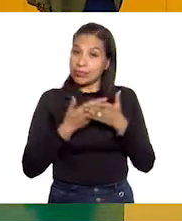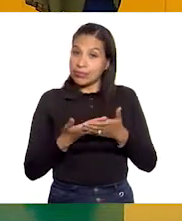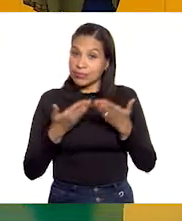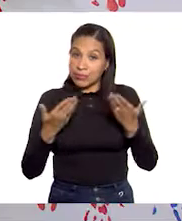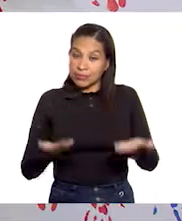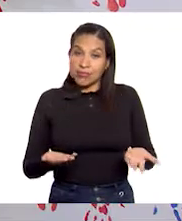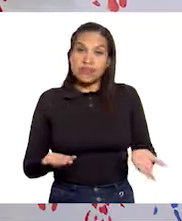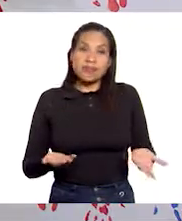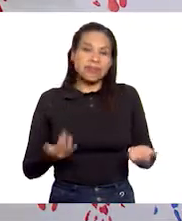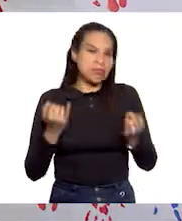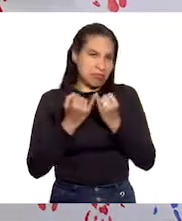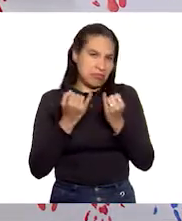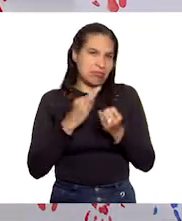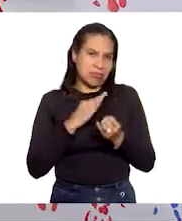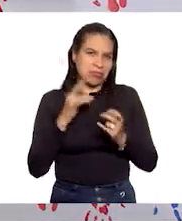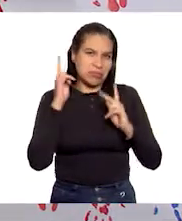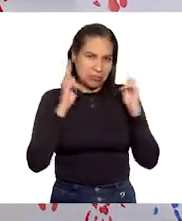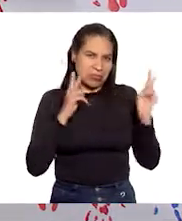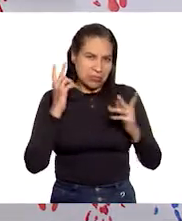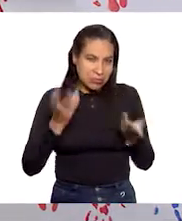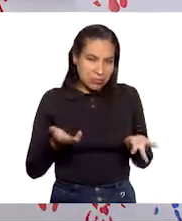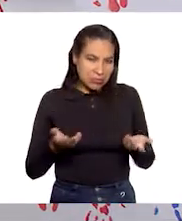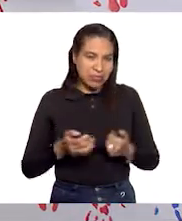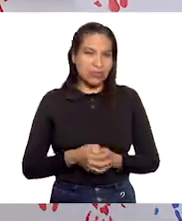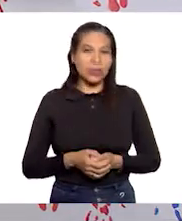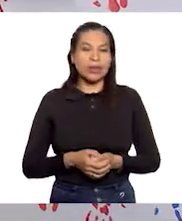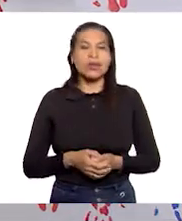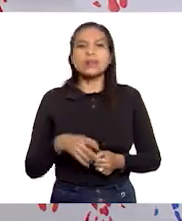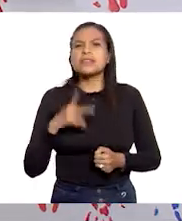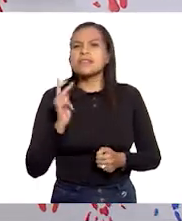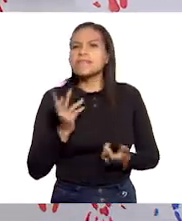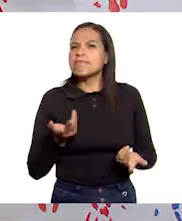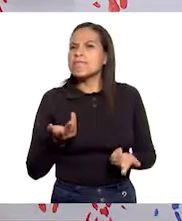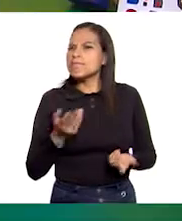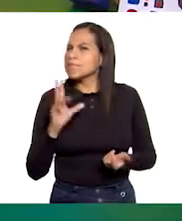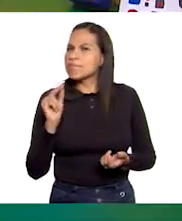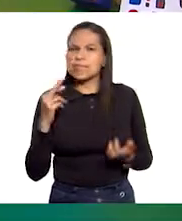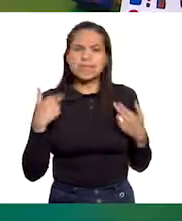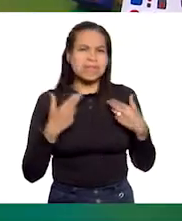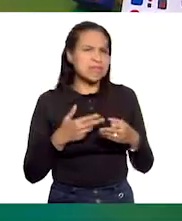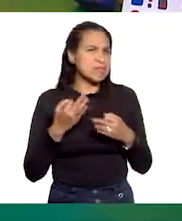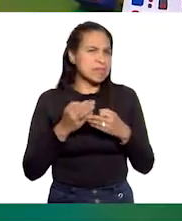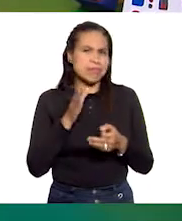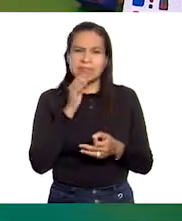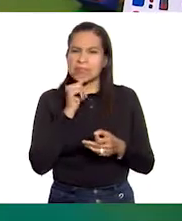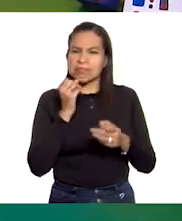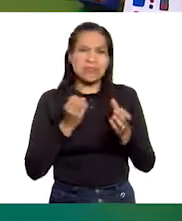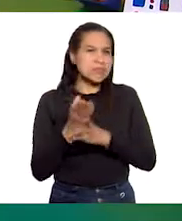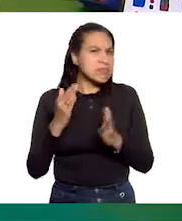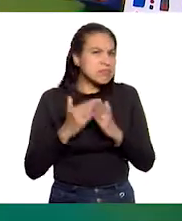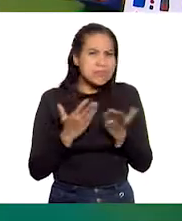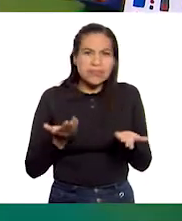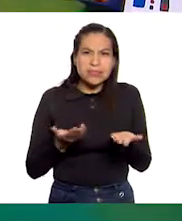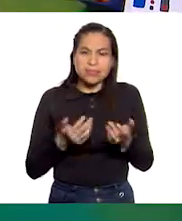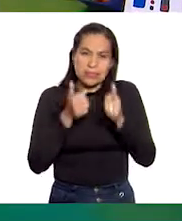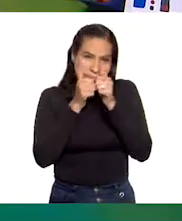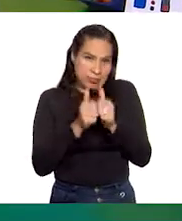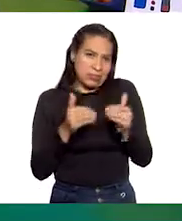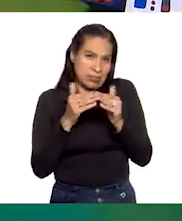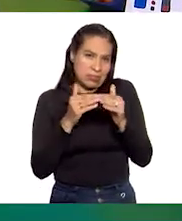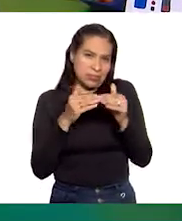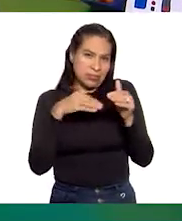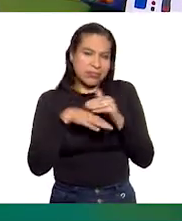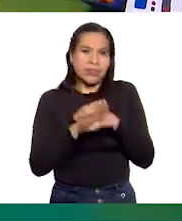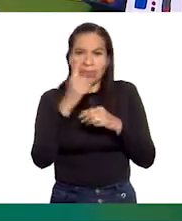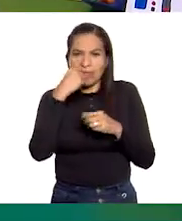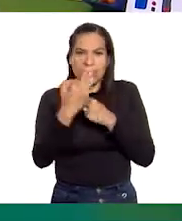ahora, pues también se puede visitar. Pero no, maestra, ahorita no podemos salir de nuestras casas, tenemos que guardarnos,